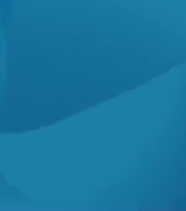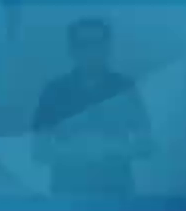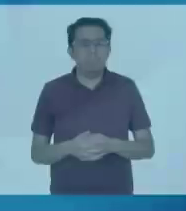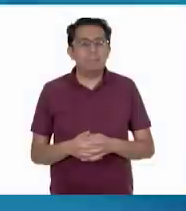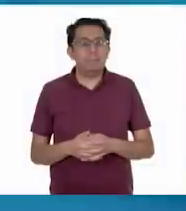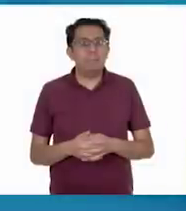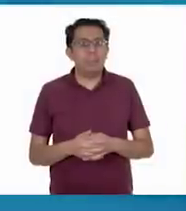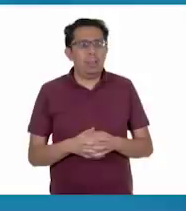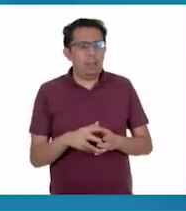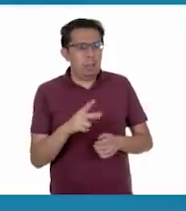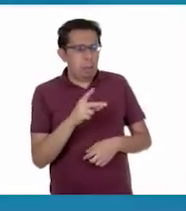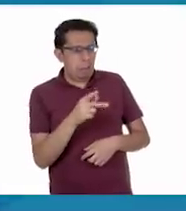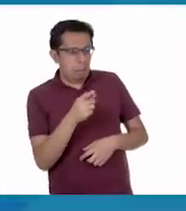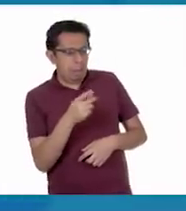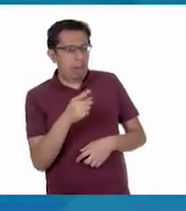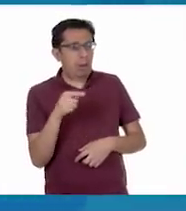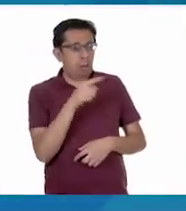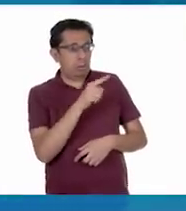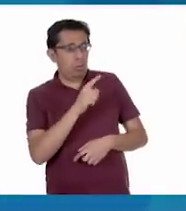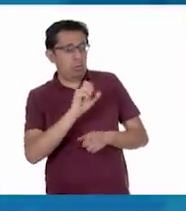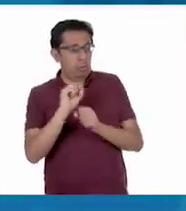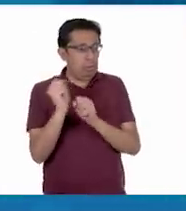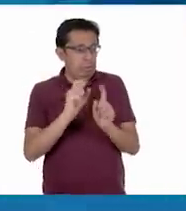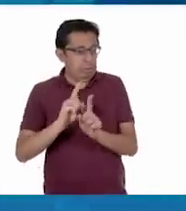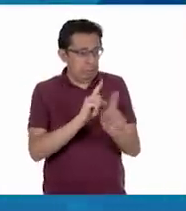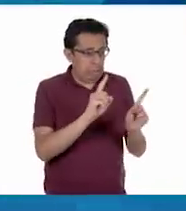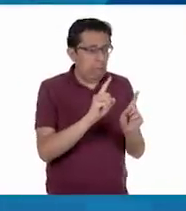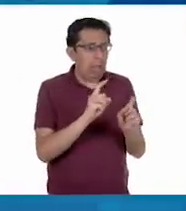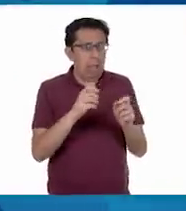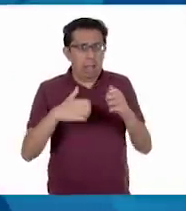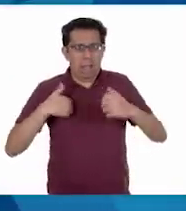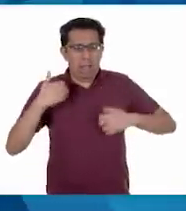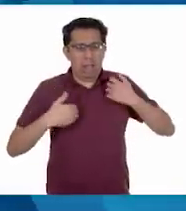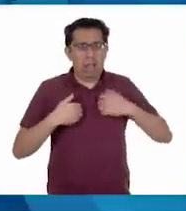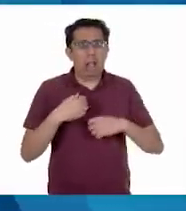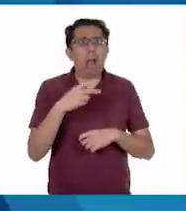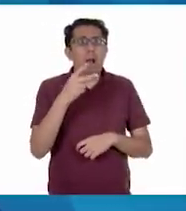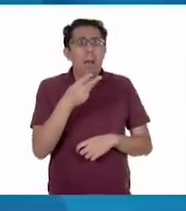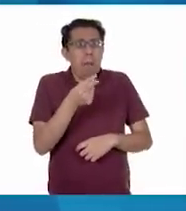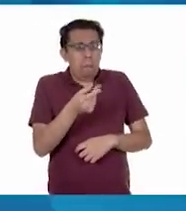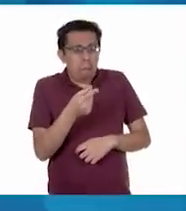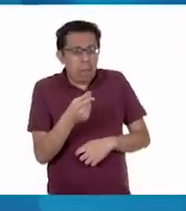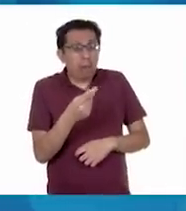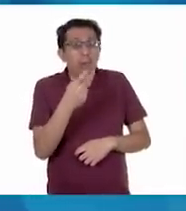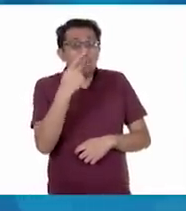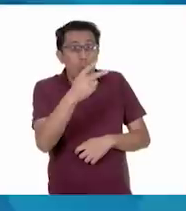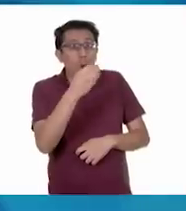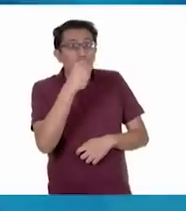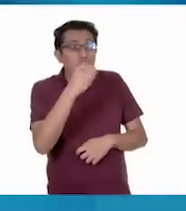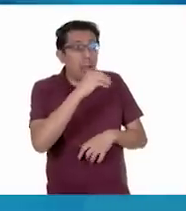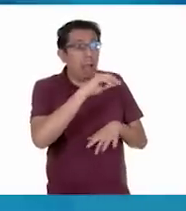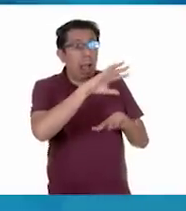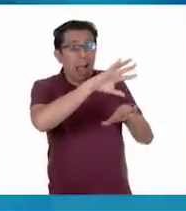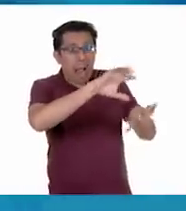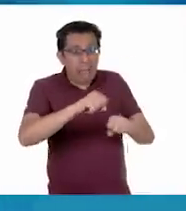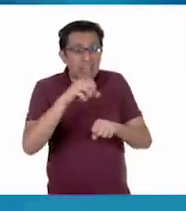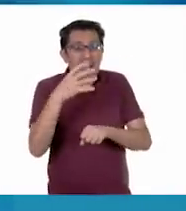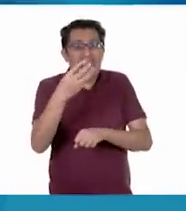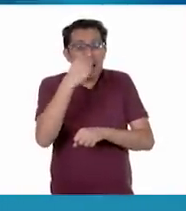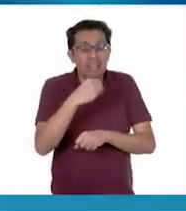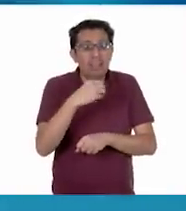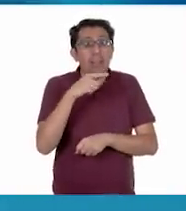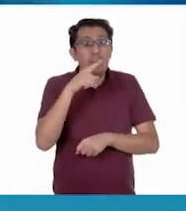¿Tu perro se enoja si lo persigues? ¿Te molestas porque tu perro te quita todo lo que comes? ¿Tu mascota tiene un genio